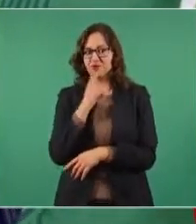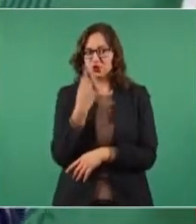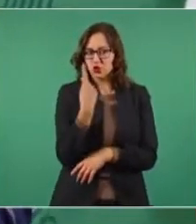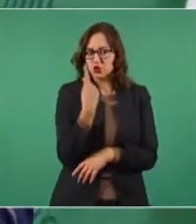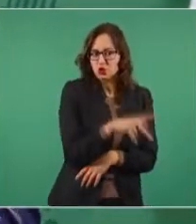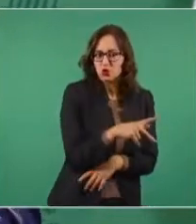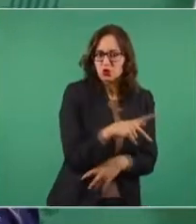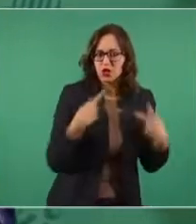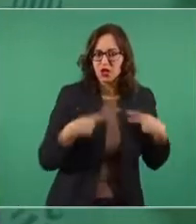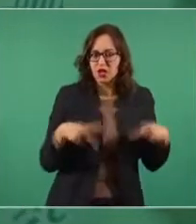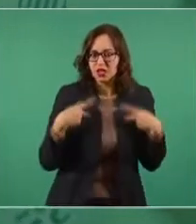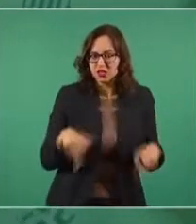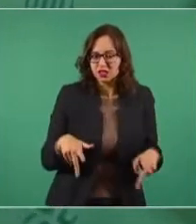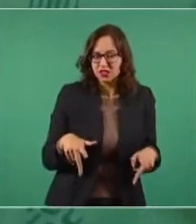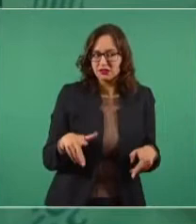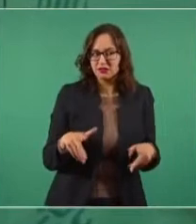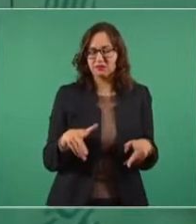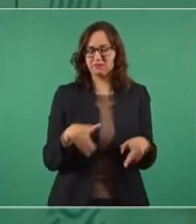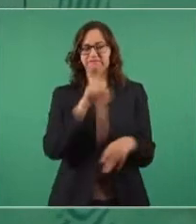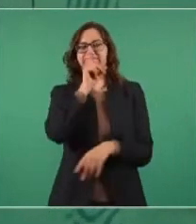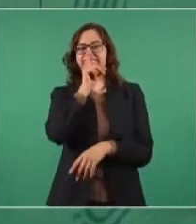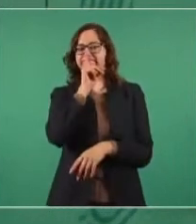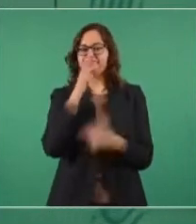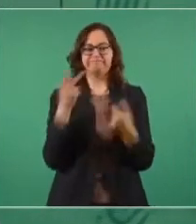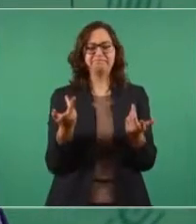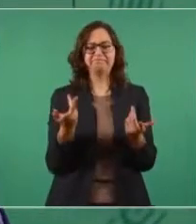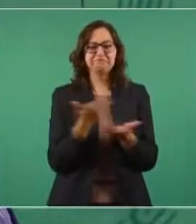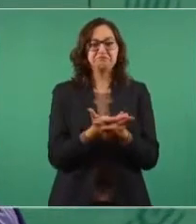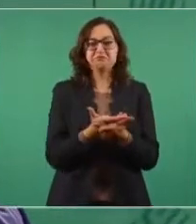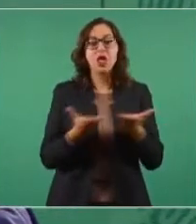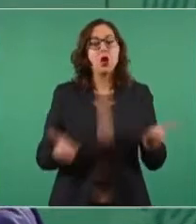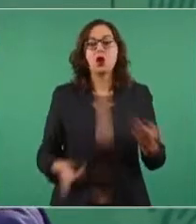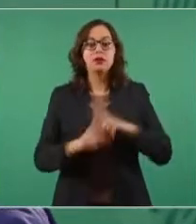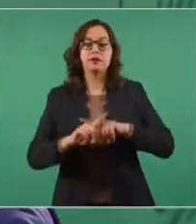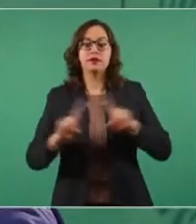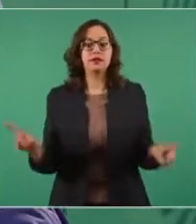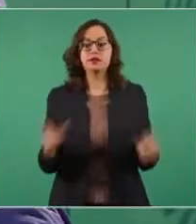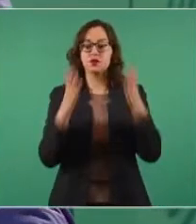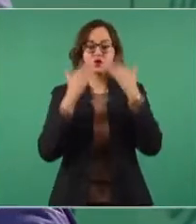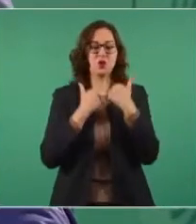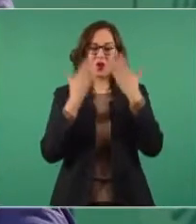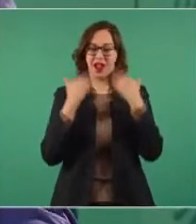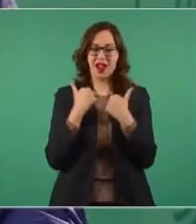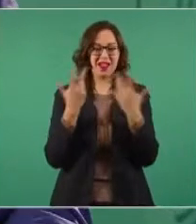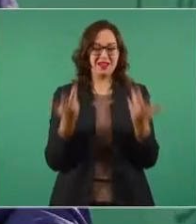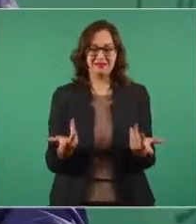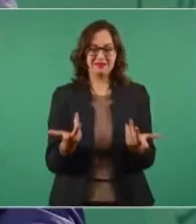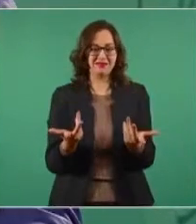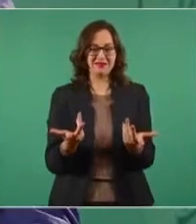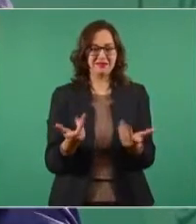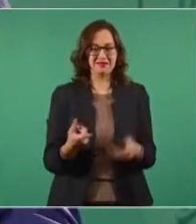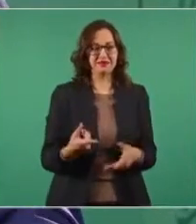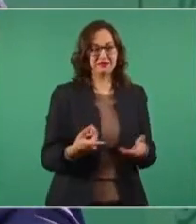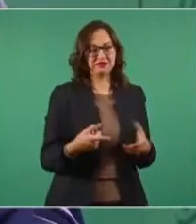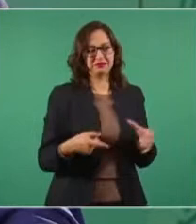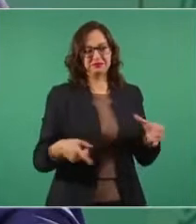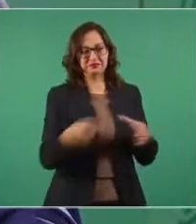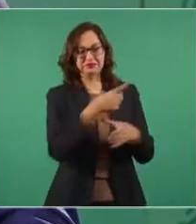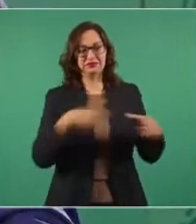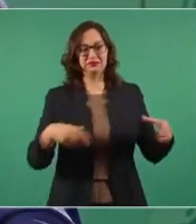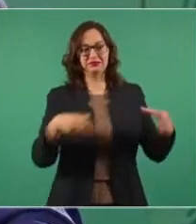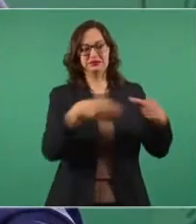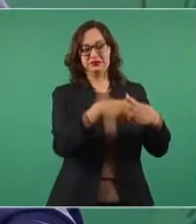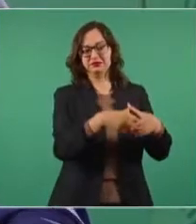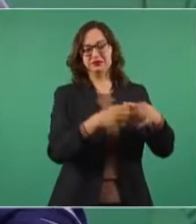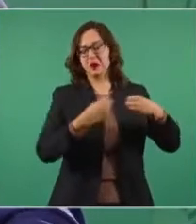tienen representación a la gente este se